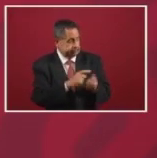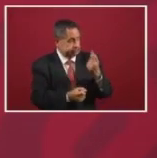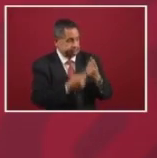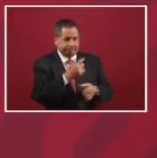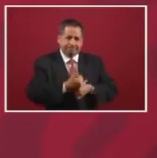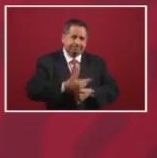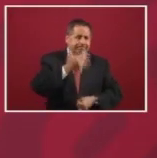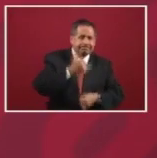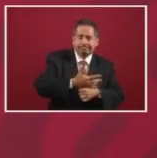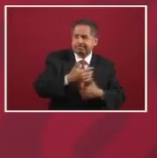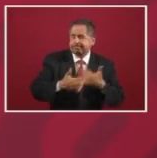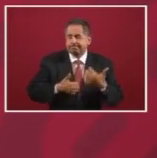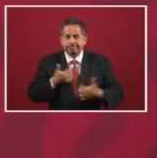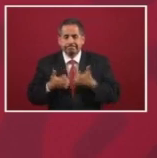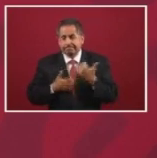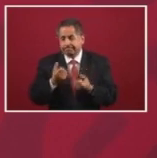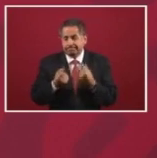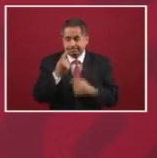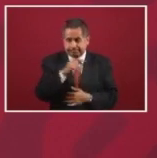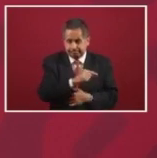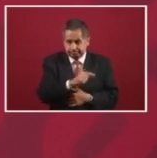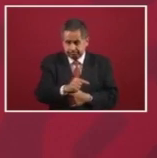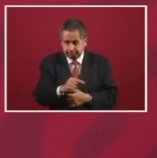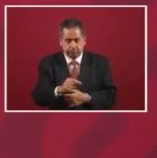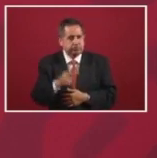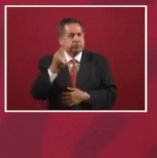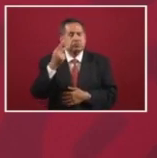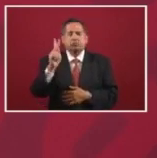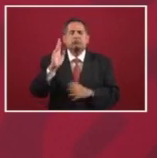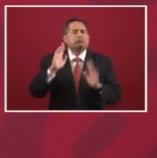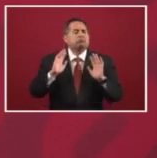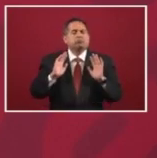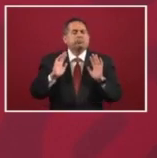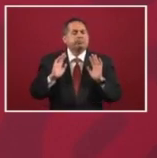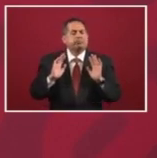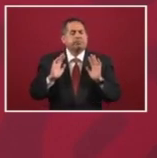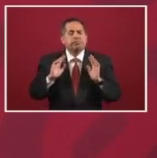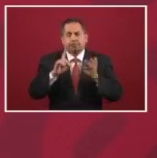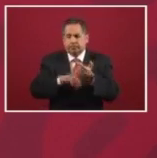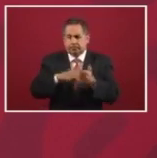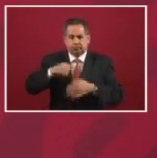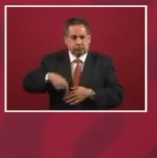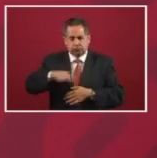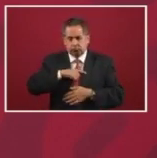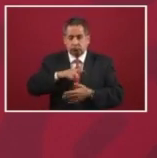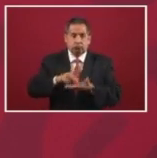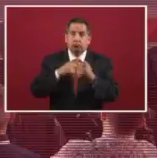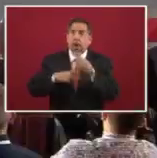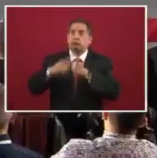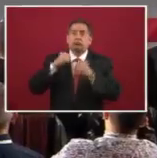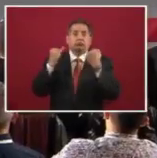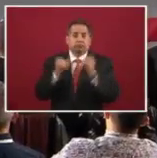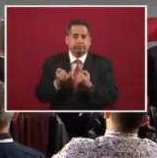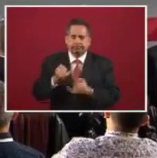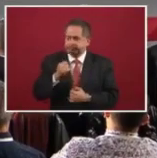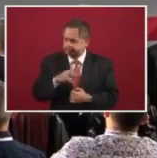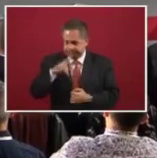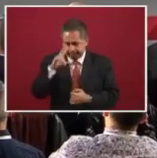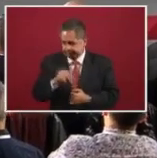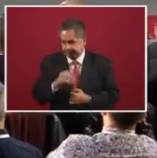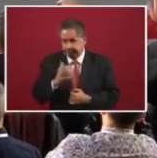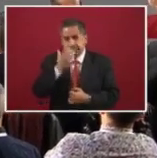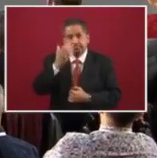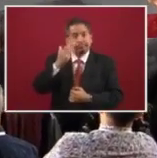inconformidad, pero pues ya no vamos a regresar a